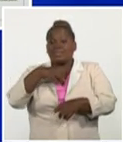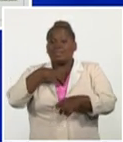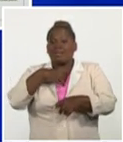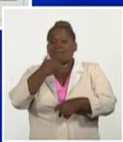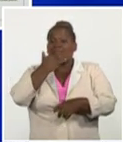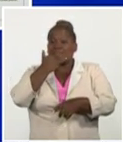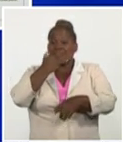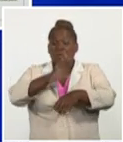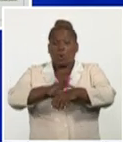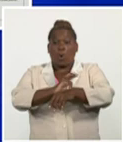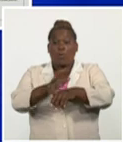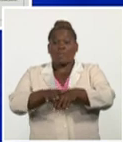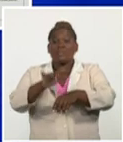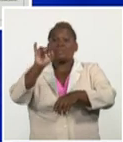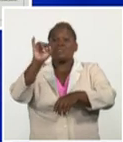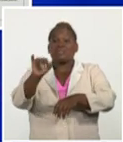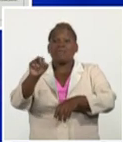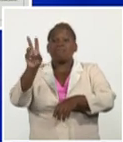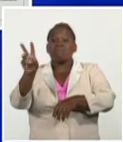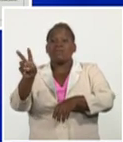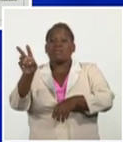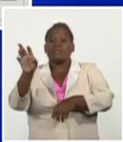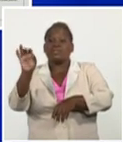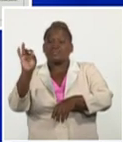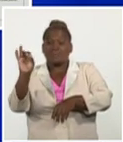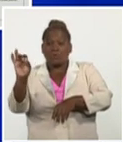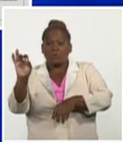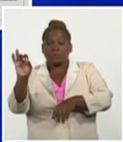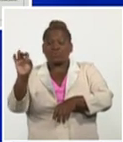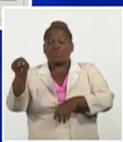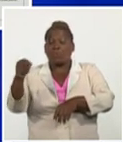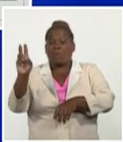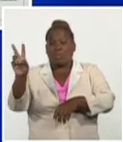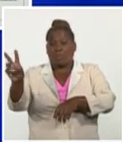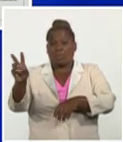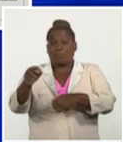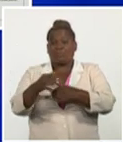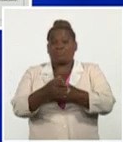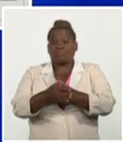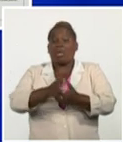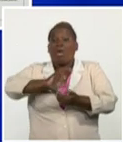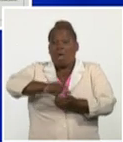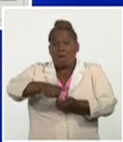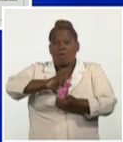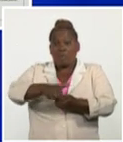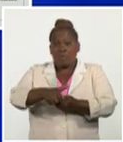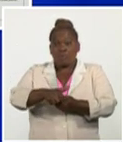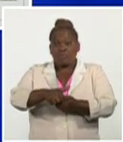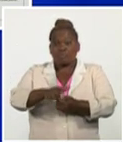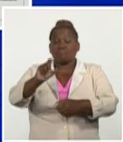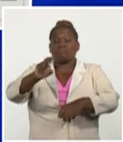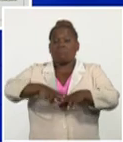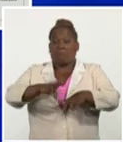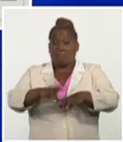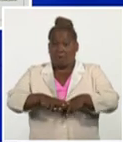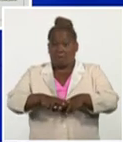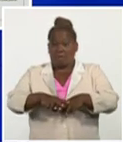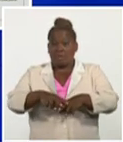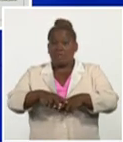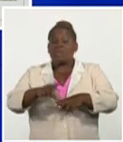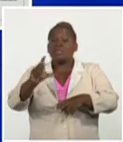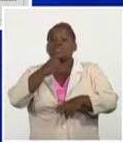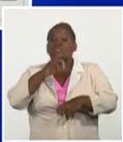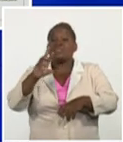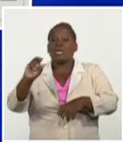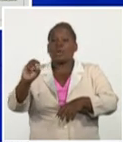incidencia, 627,2, Arroyo Naranjo, Centro Habana, Cerro, Pedro